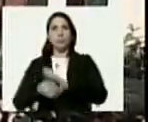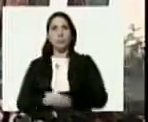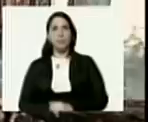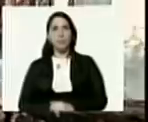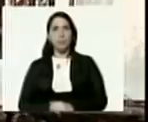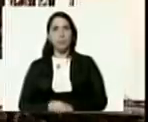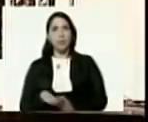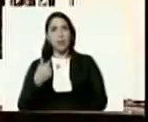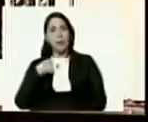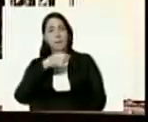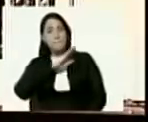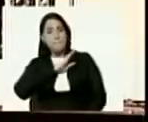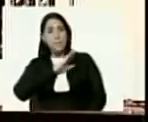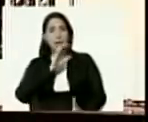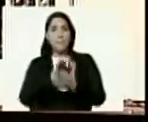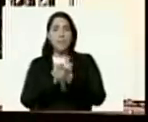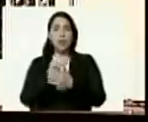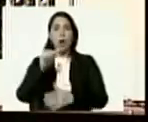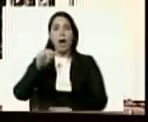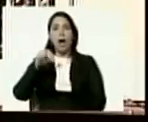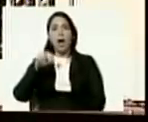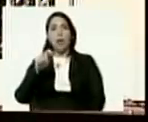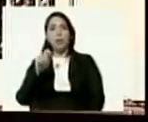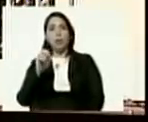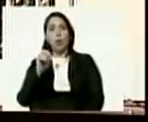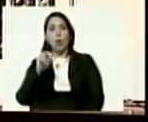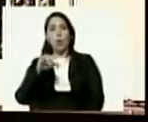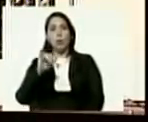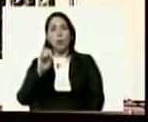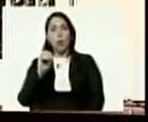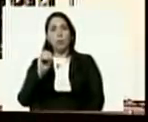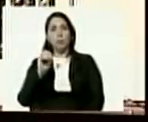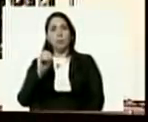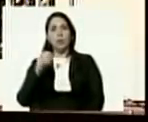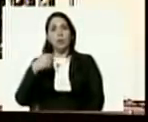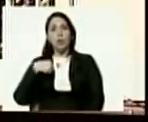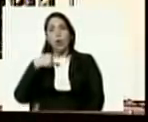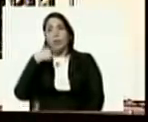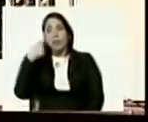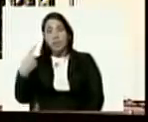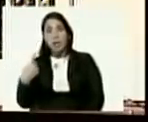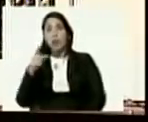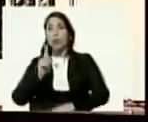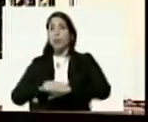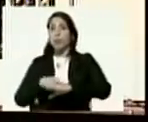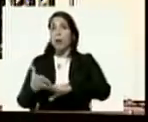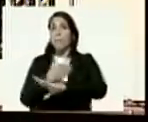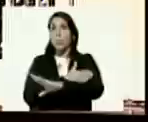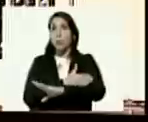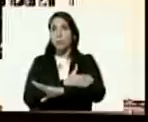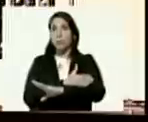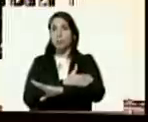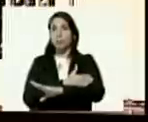mi amigo Antonio Guterres. Se lo estoy diciendo con tiempo.